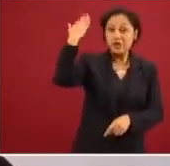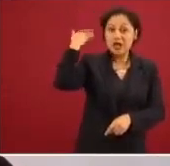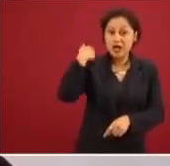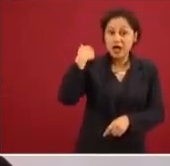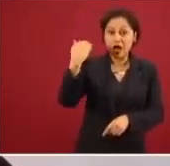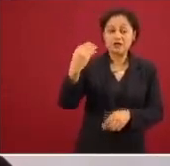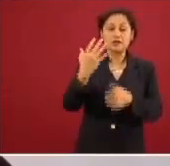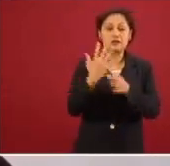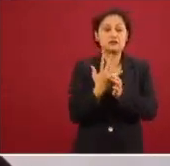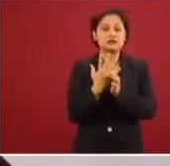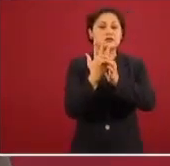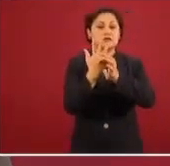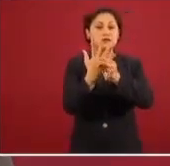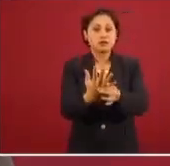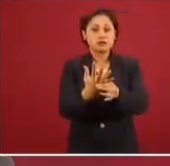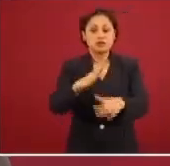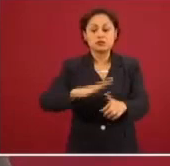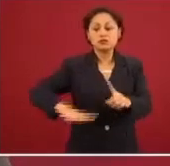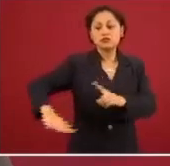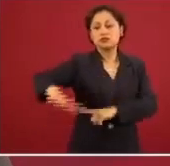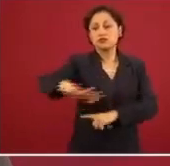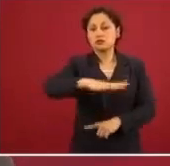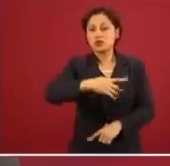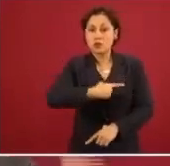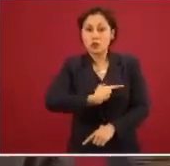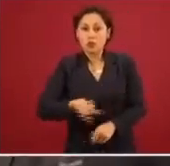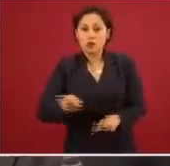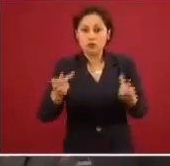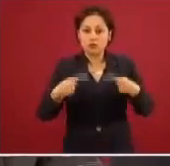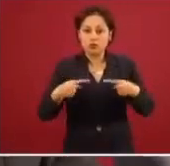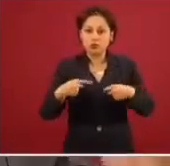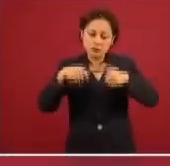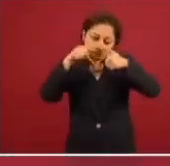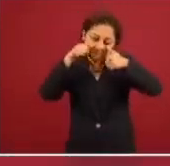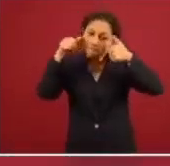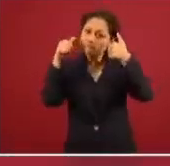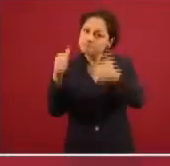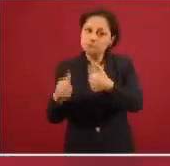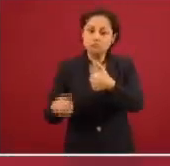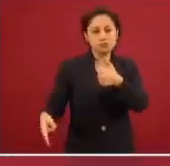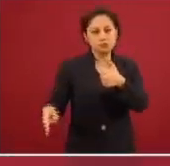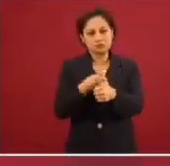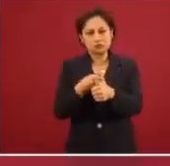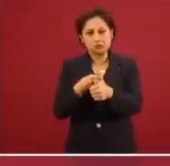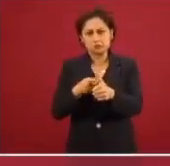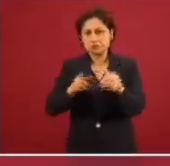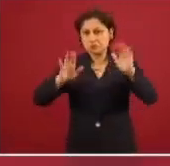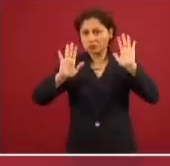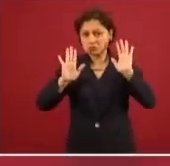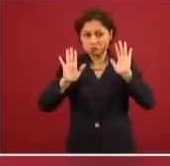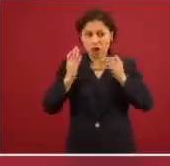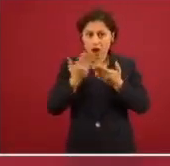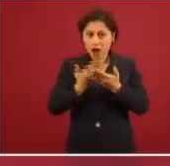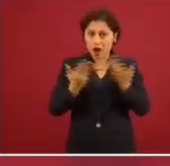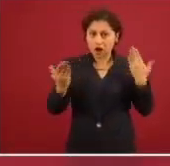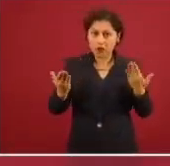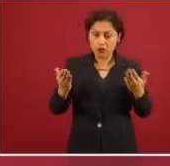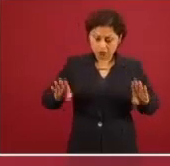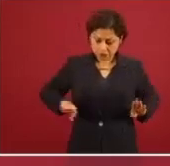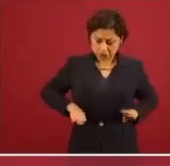primero los pobres. Y eso es lo que estamos haciendo. Y es muy sencillo. Hay una